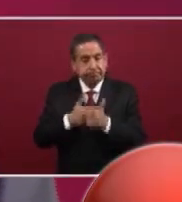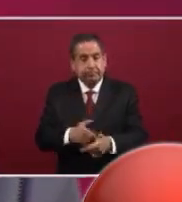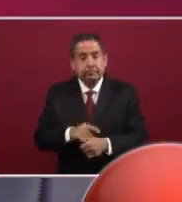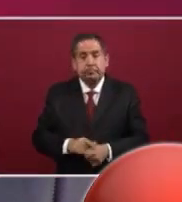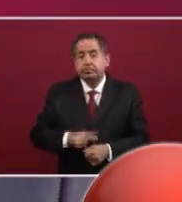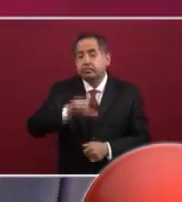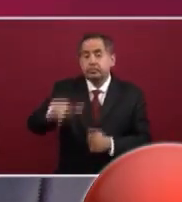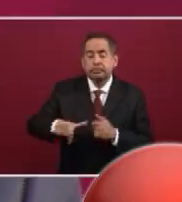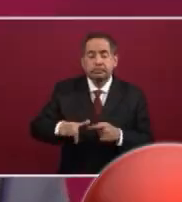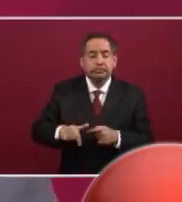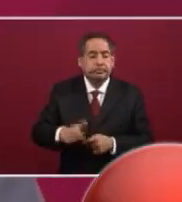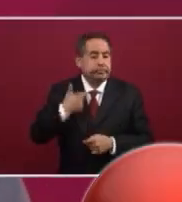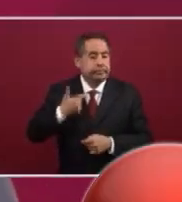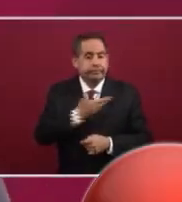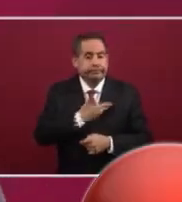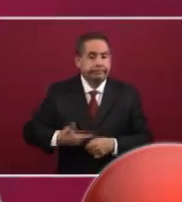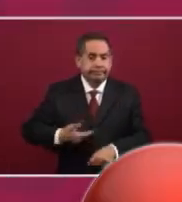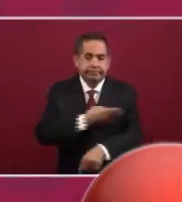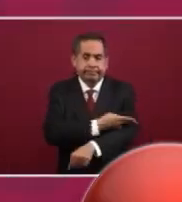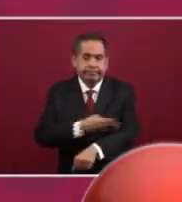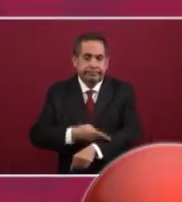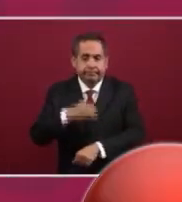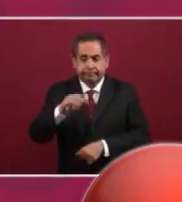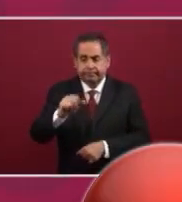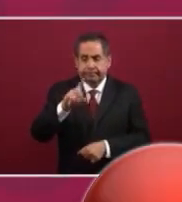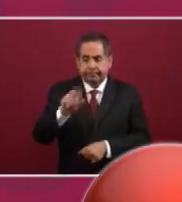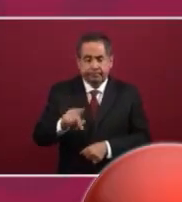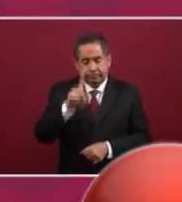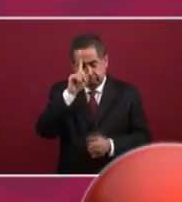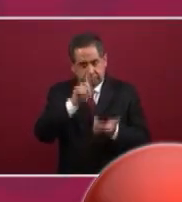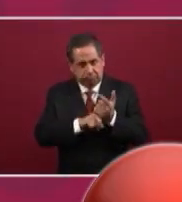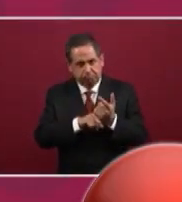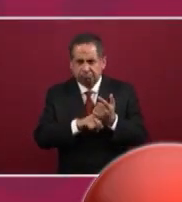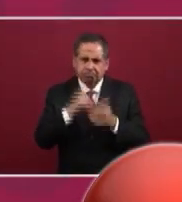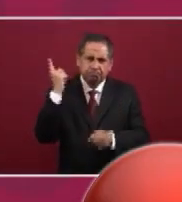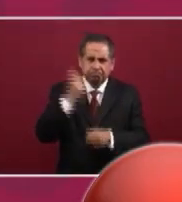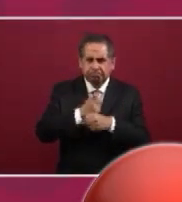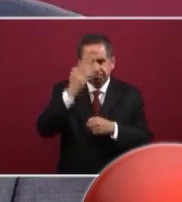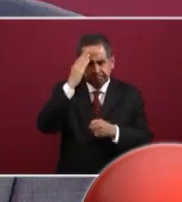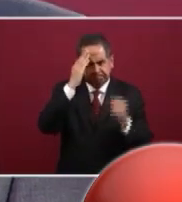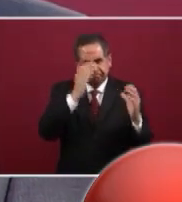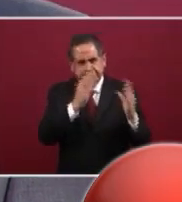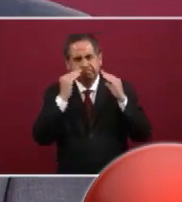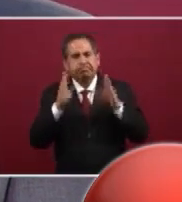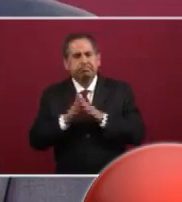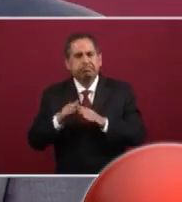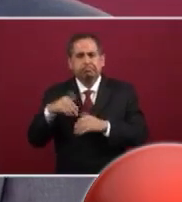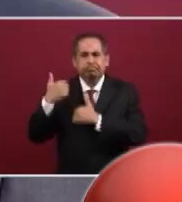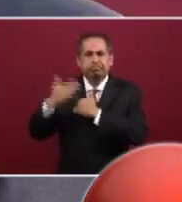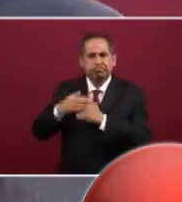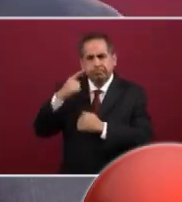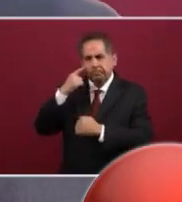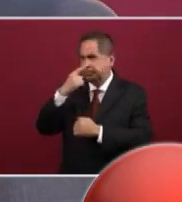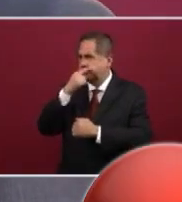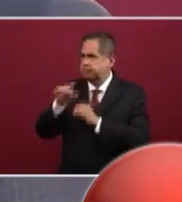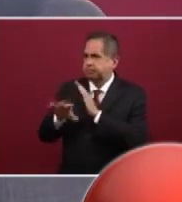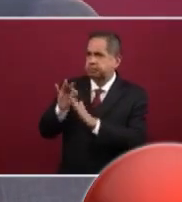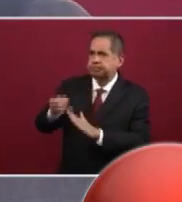Madero es nuestro apóstol de la democracia.